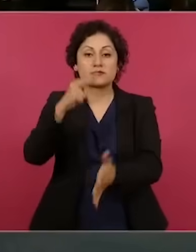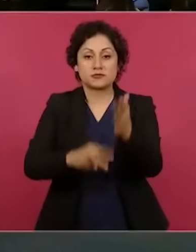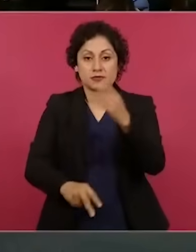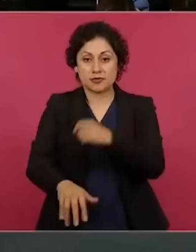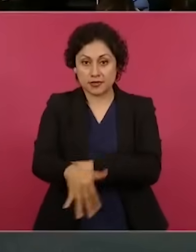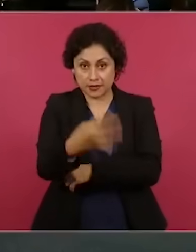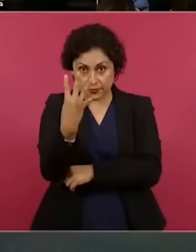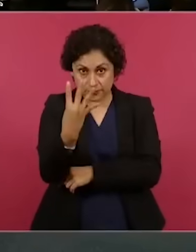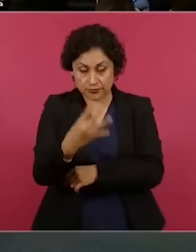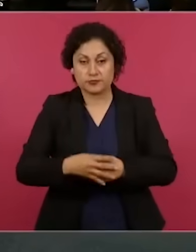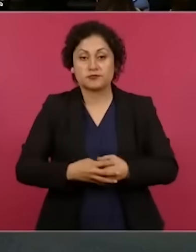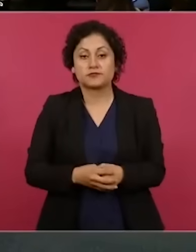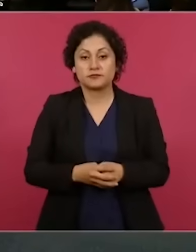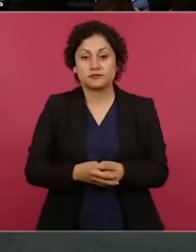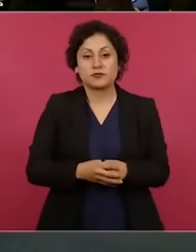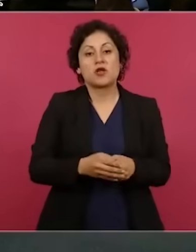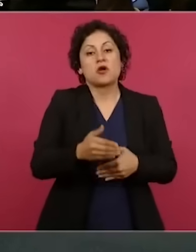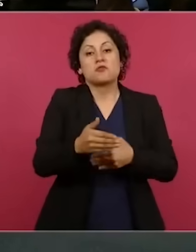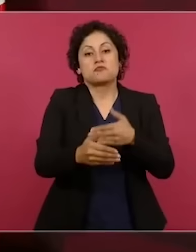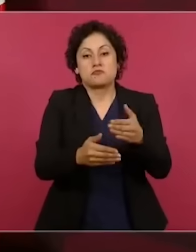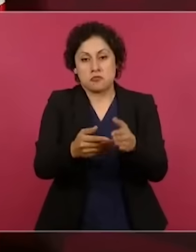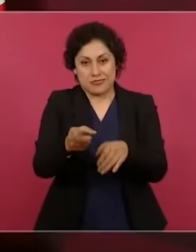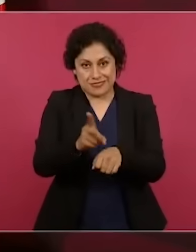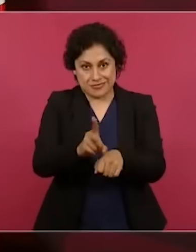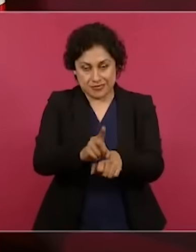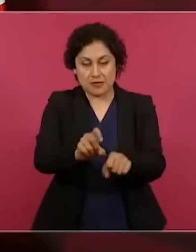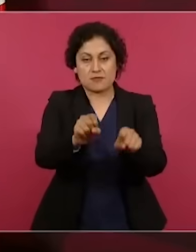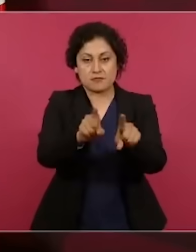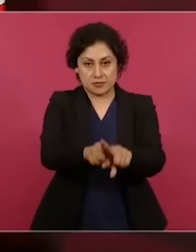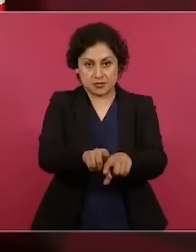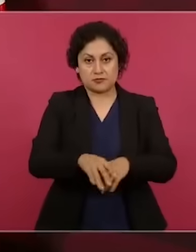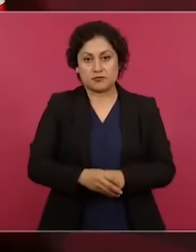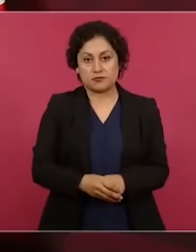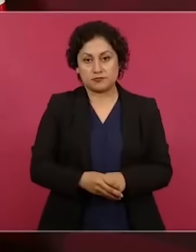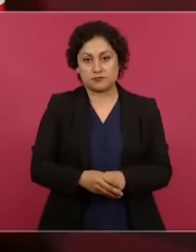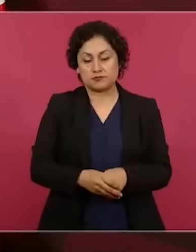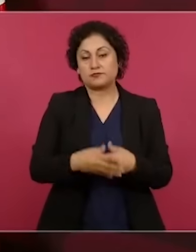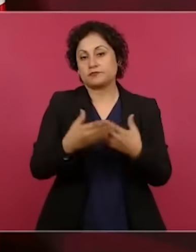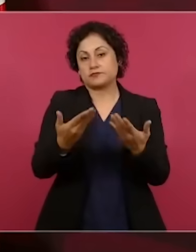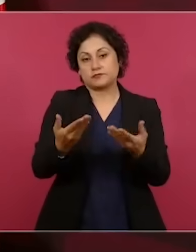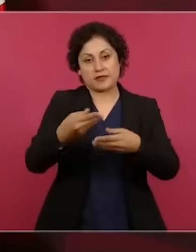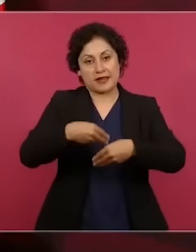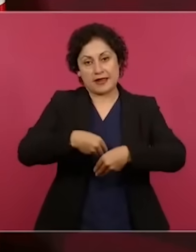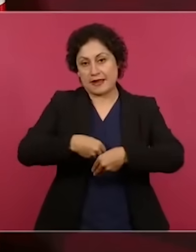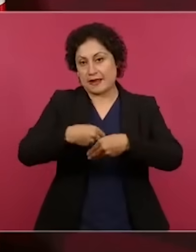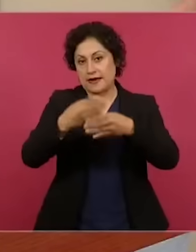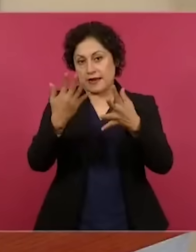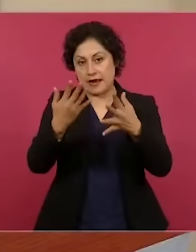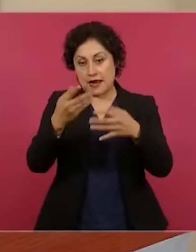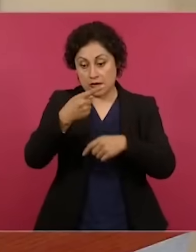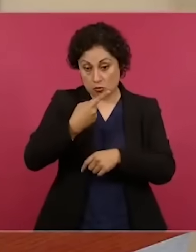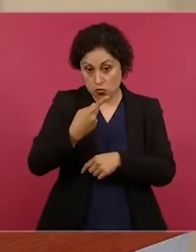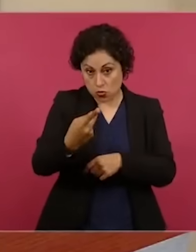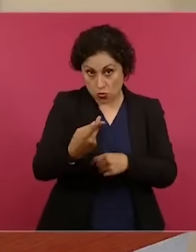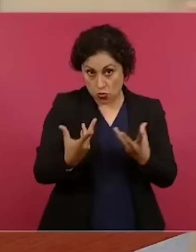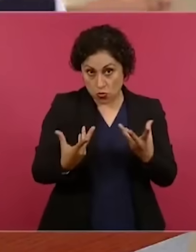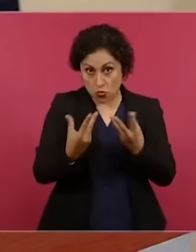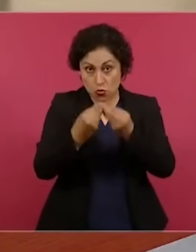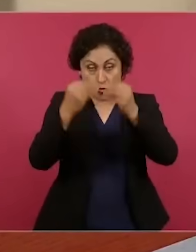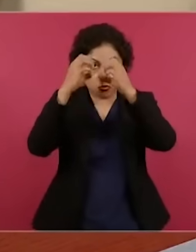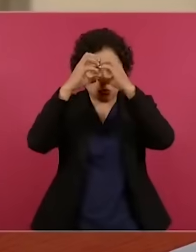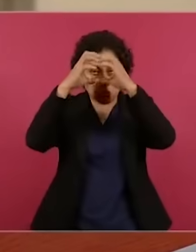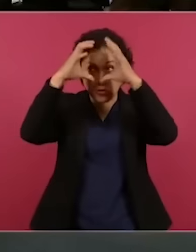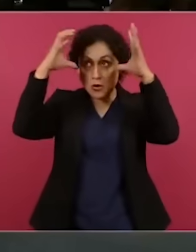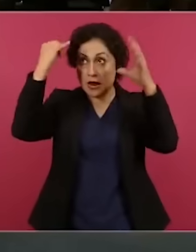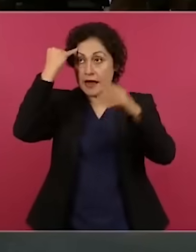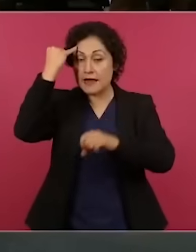2014 y los días posteriores. Por supuesto, dicha versión se aleja de la llamada verdad histórica, que es